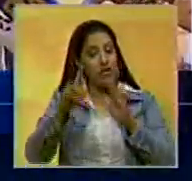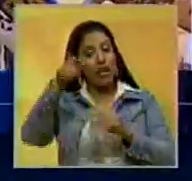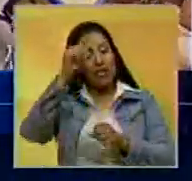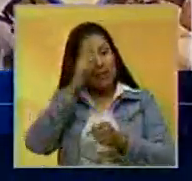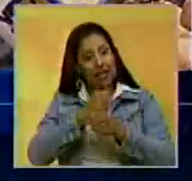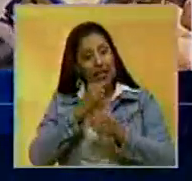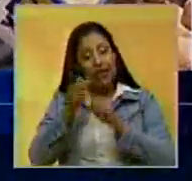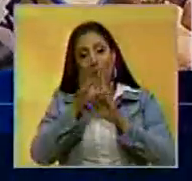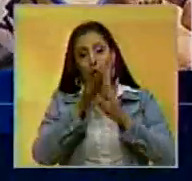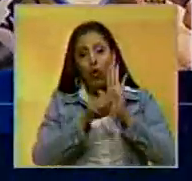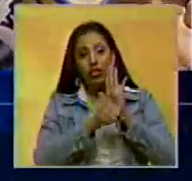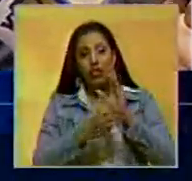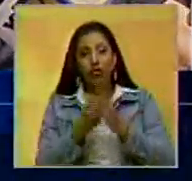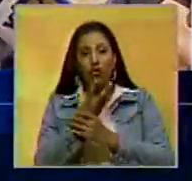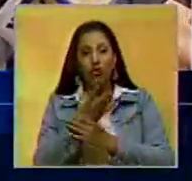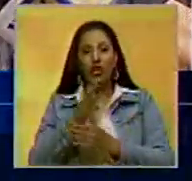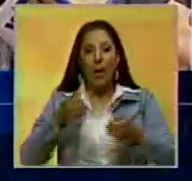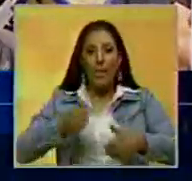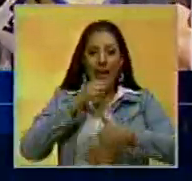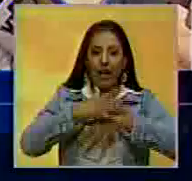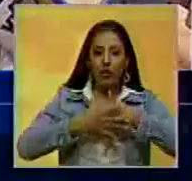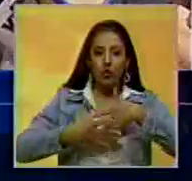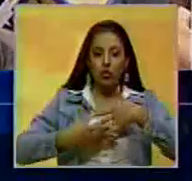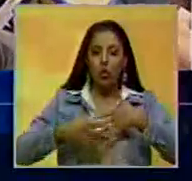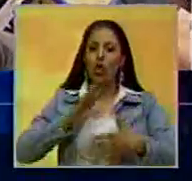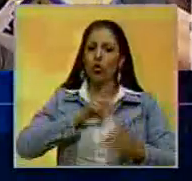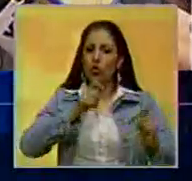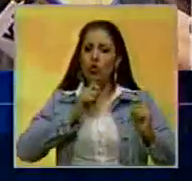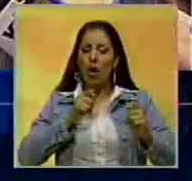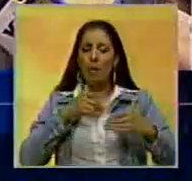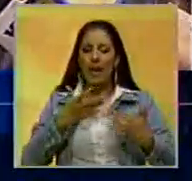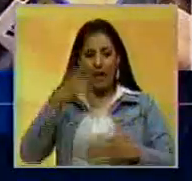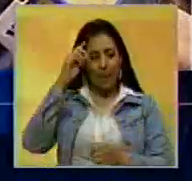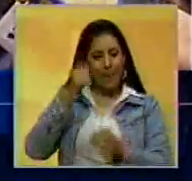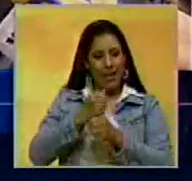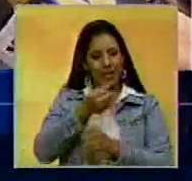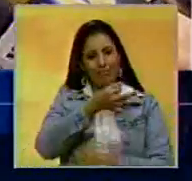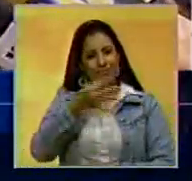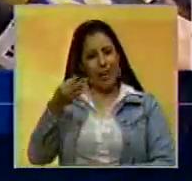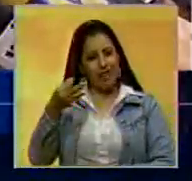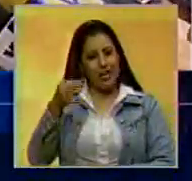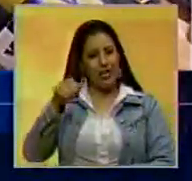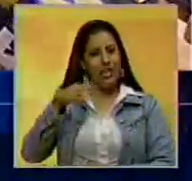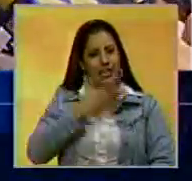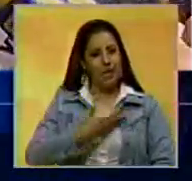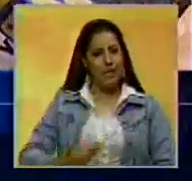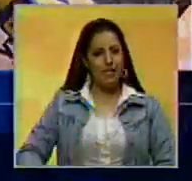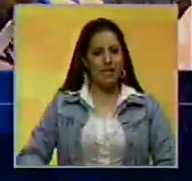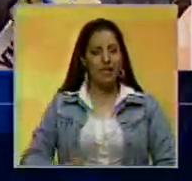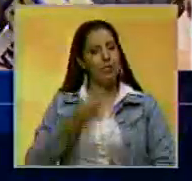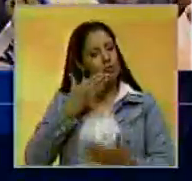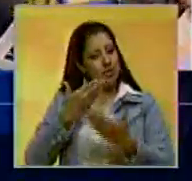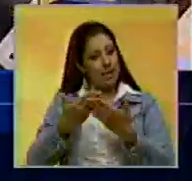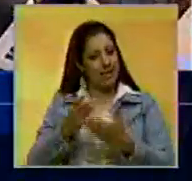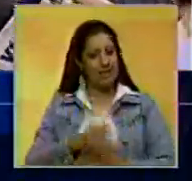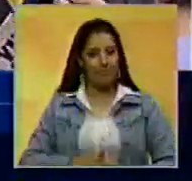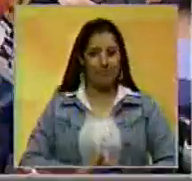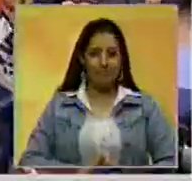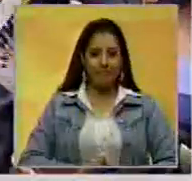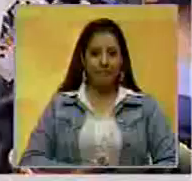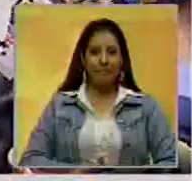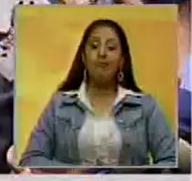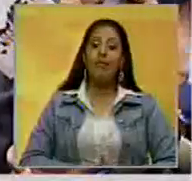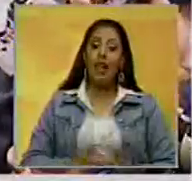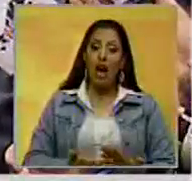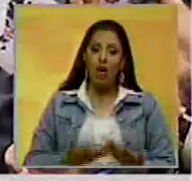tratados constitutivos y fundacionales del mercosur que nos dan el ejercicio pleno de esta presidencia Muchísimas gracias canciller